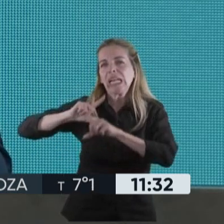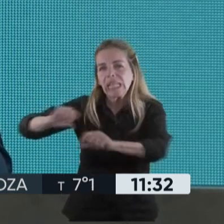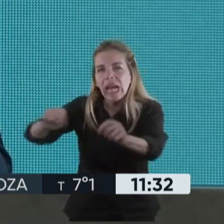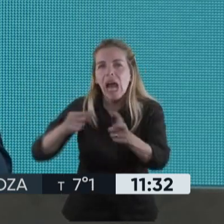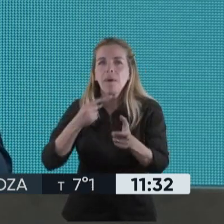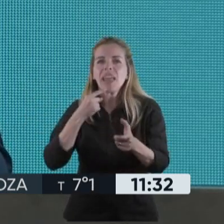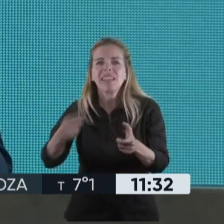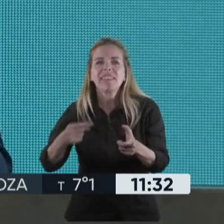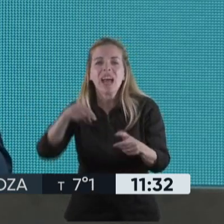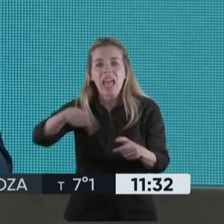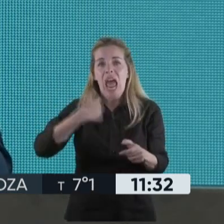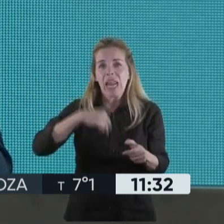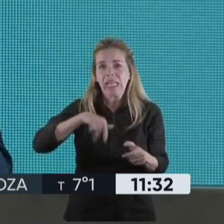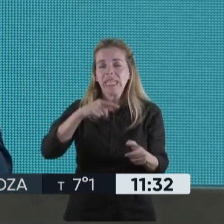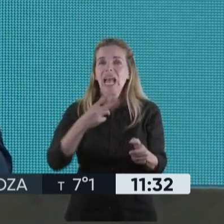quedar sin energía,